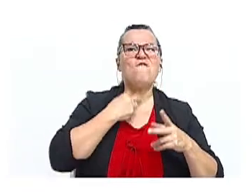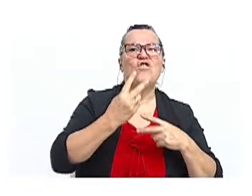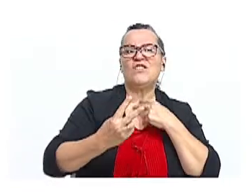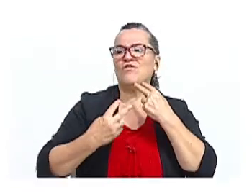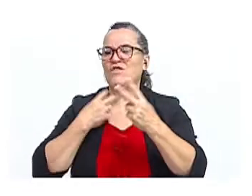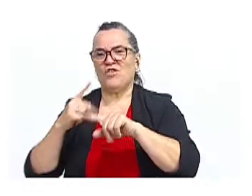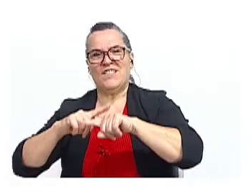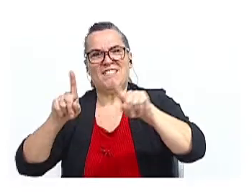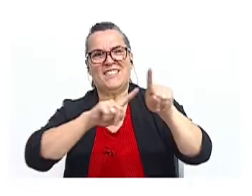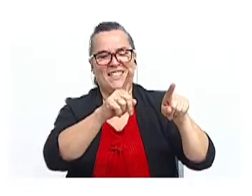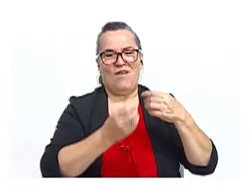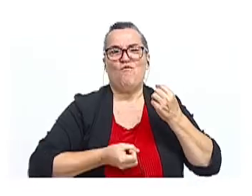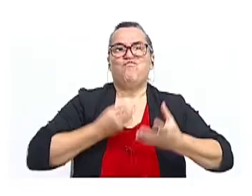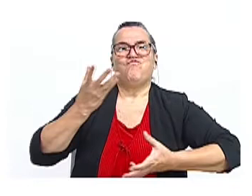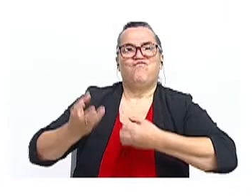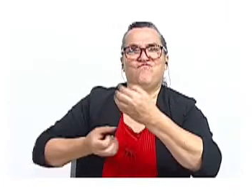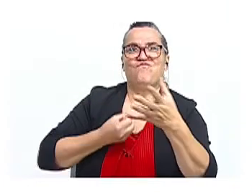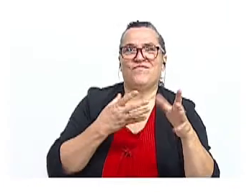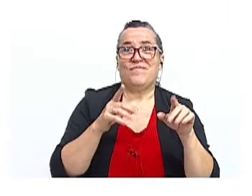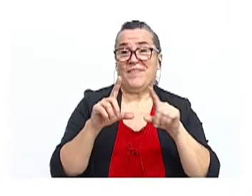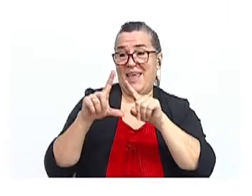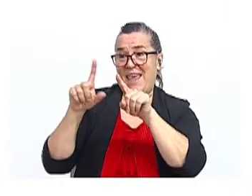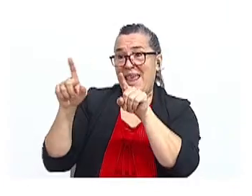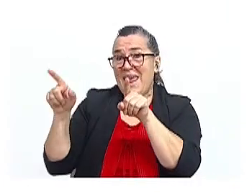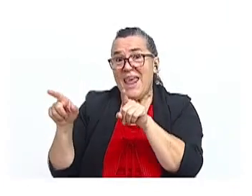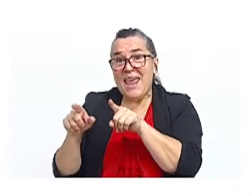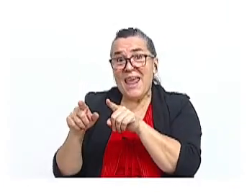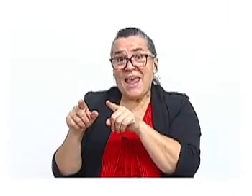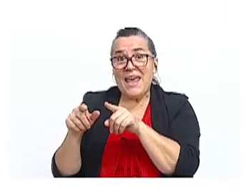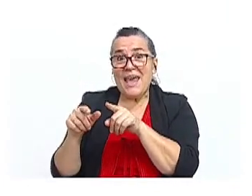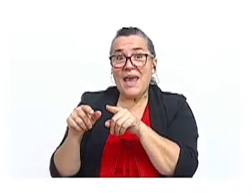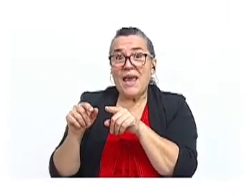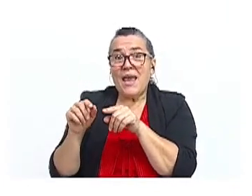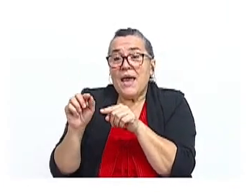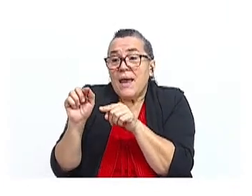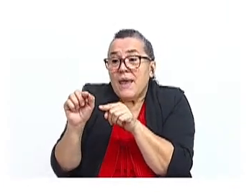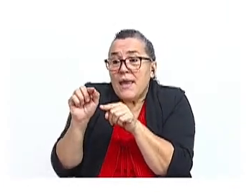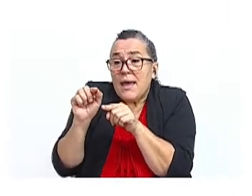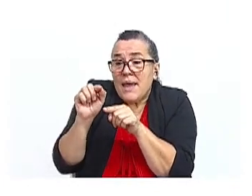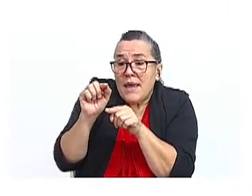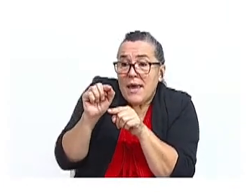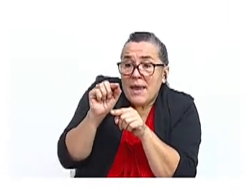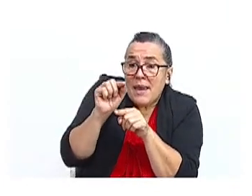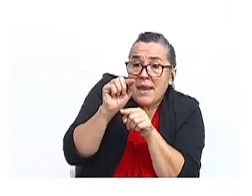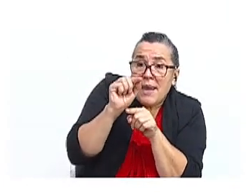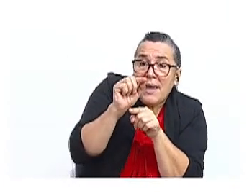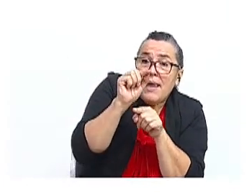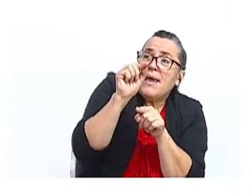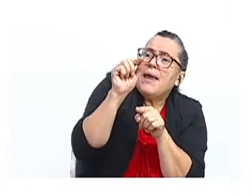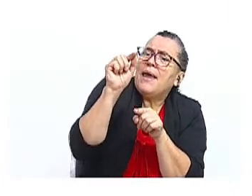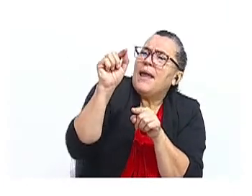participan. Y finalmente, cuando el personaje está susurrando,